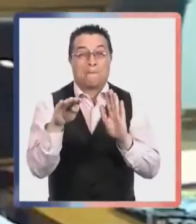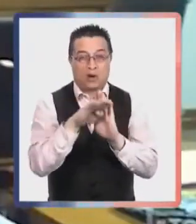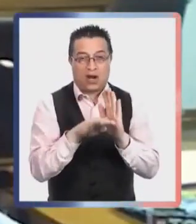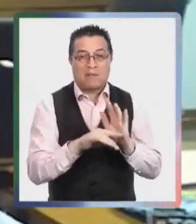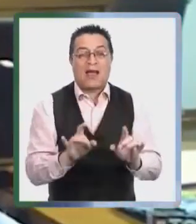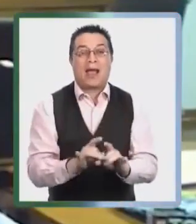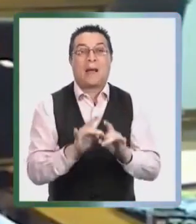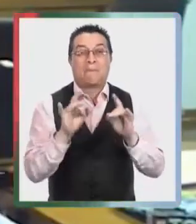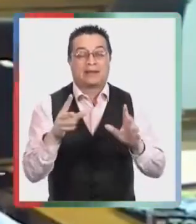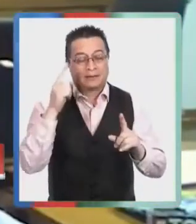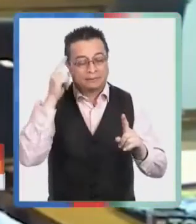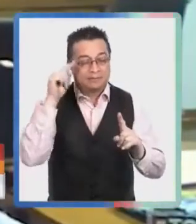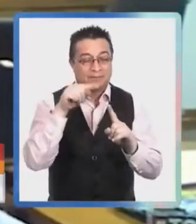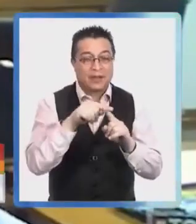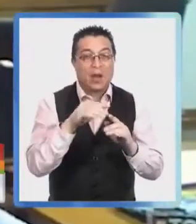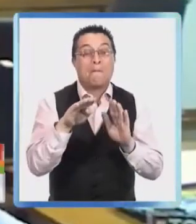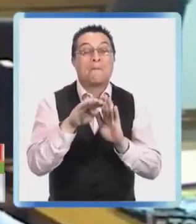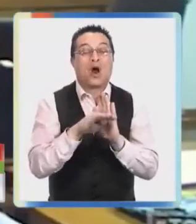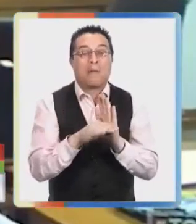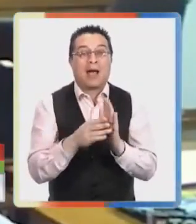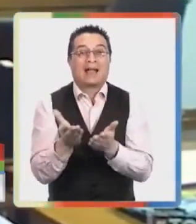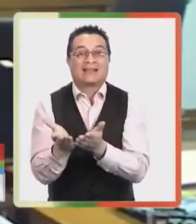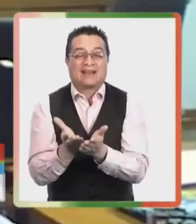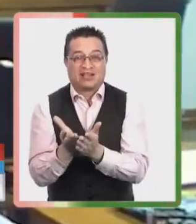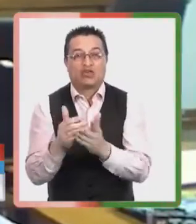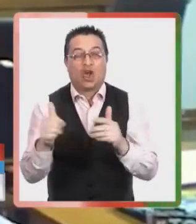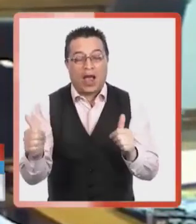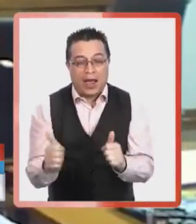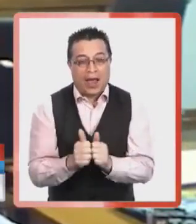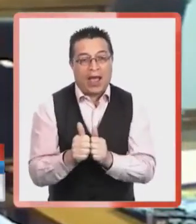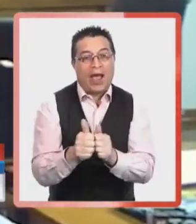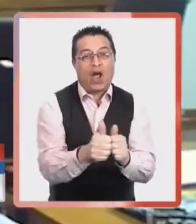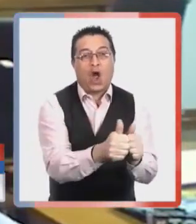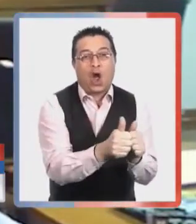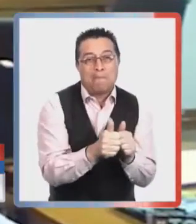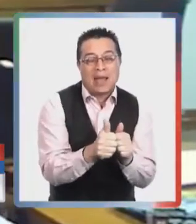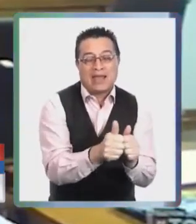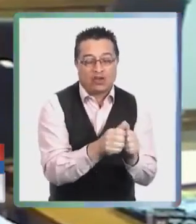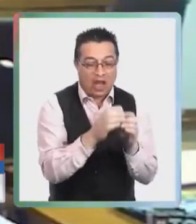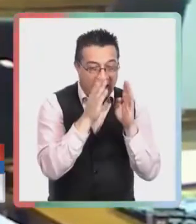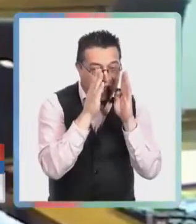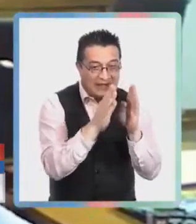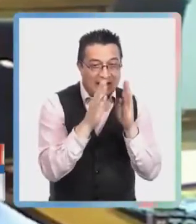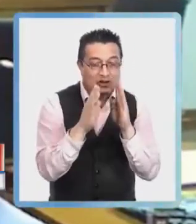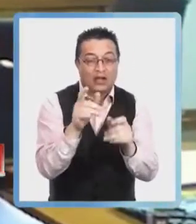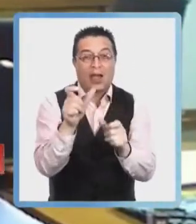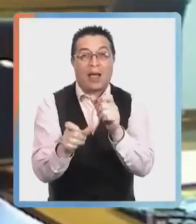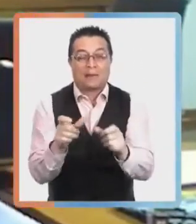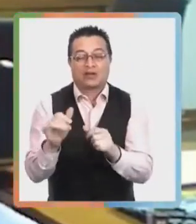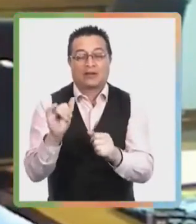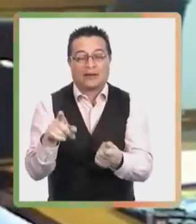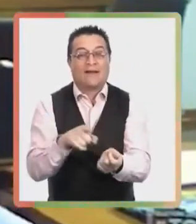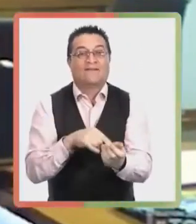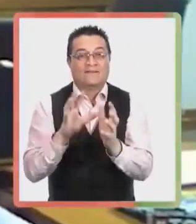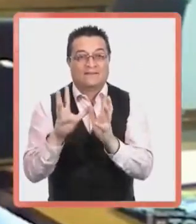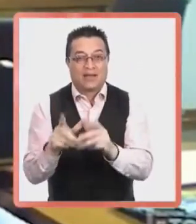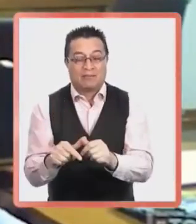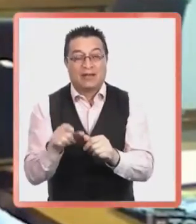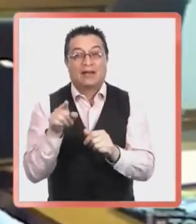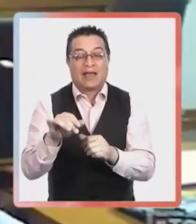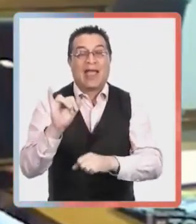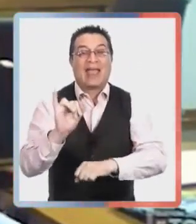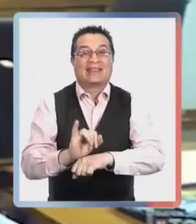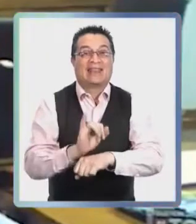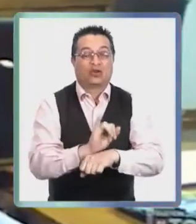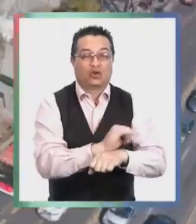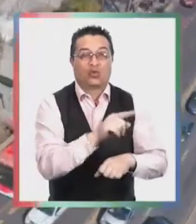programas específicos que van desde programas de servicio acompañando la atención a nuestros pacientes y sus familias